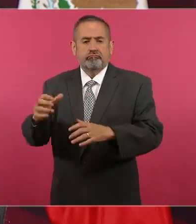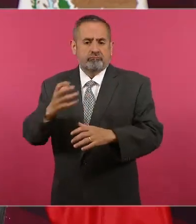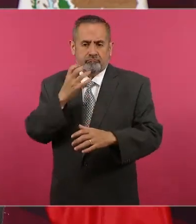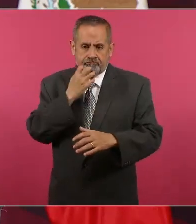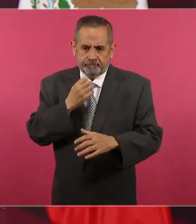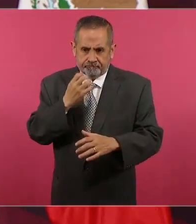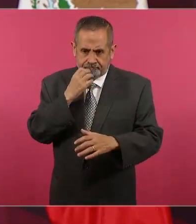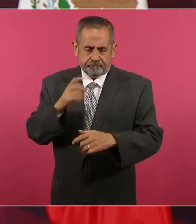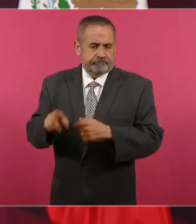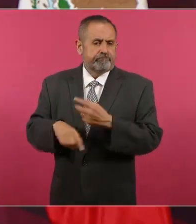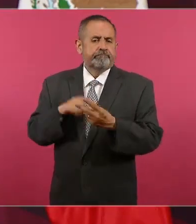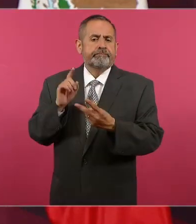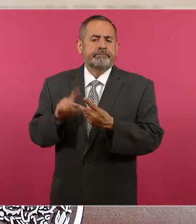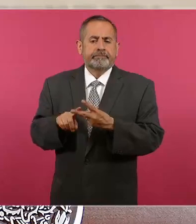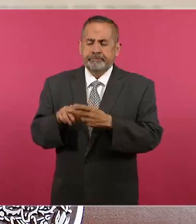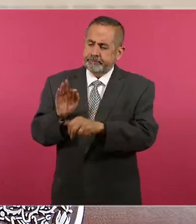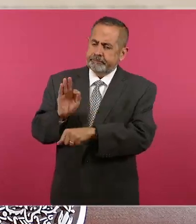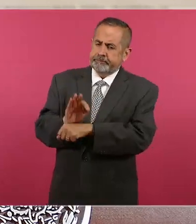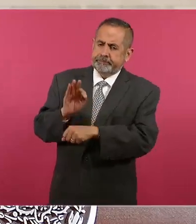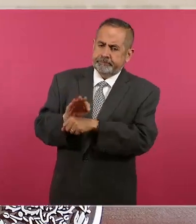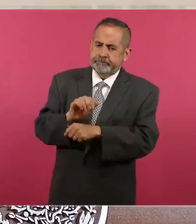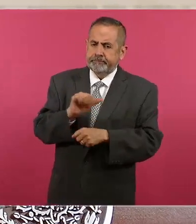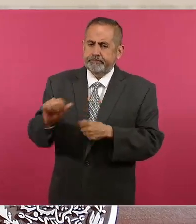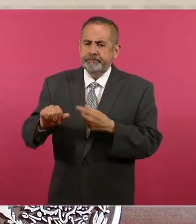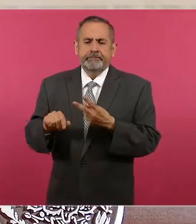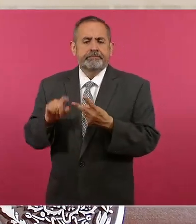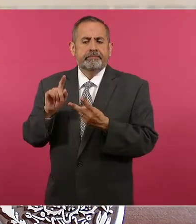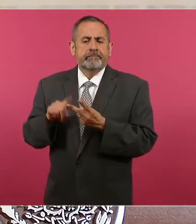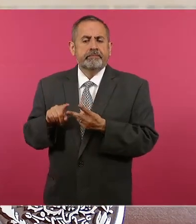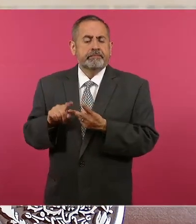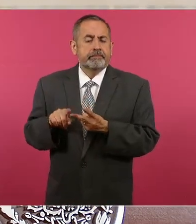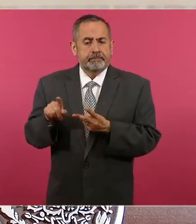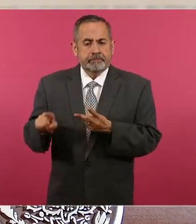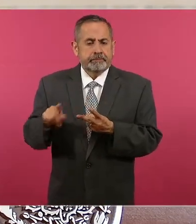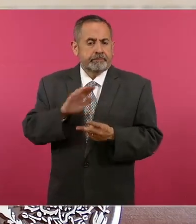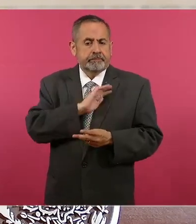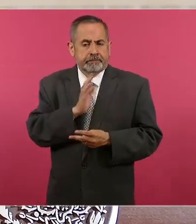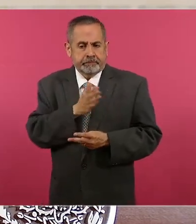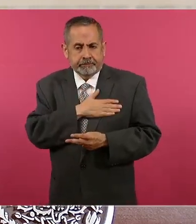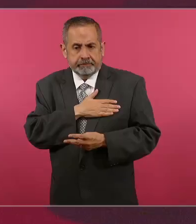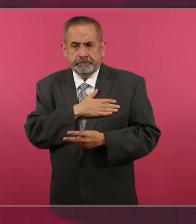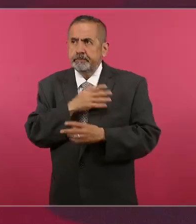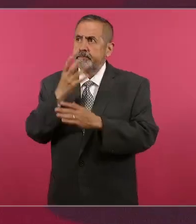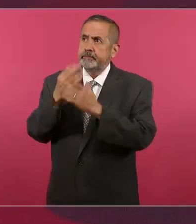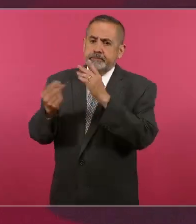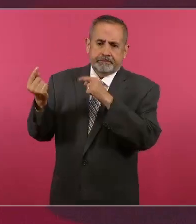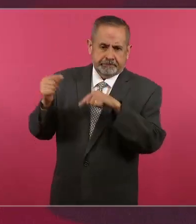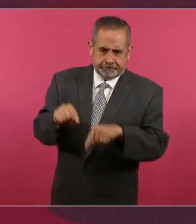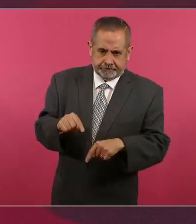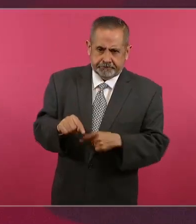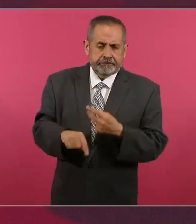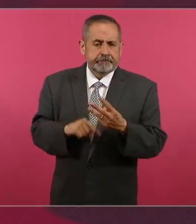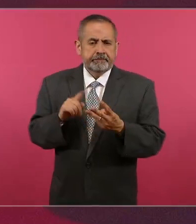protección a los españoles